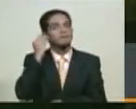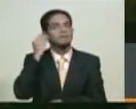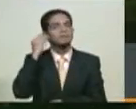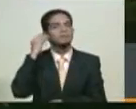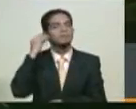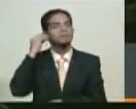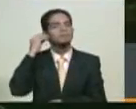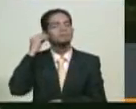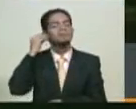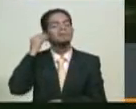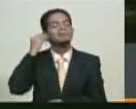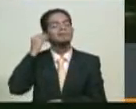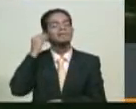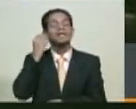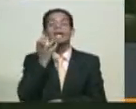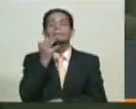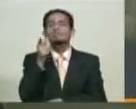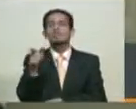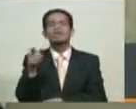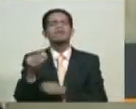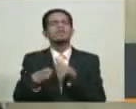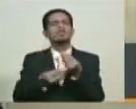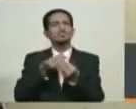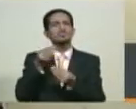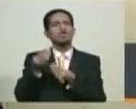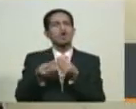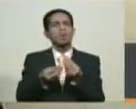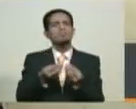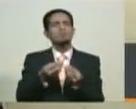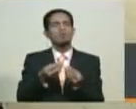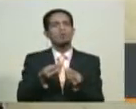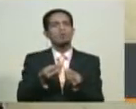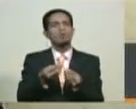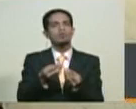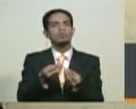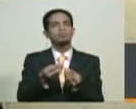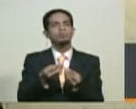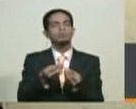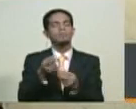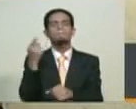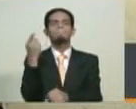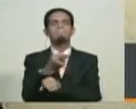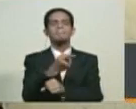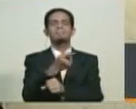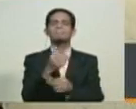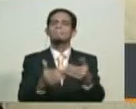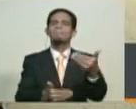para él, desde una cuenta, desde Miami, fijarle al país el precio de su moneda.